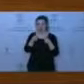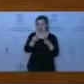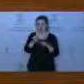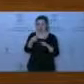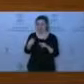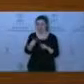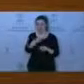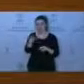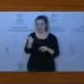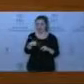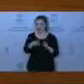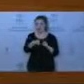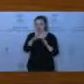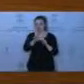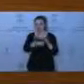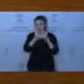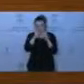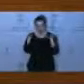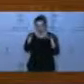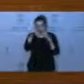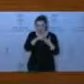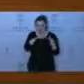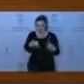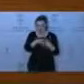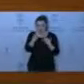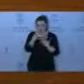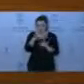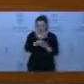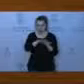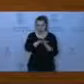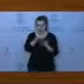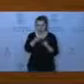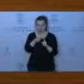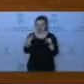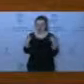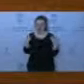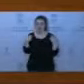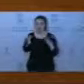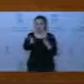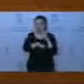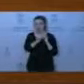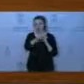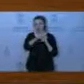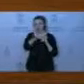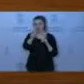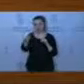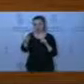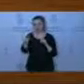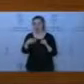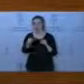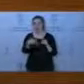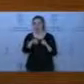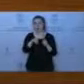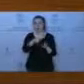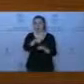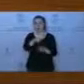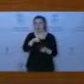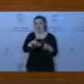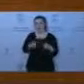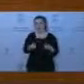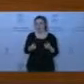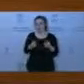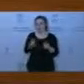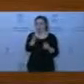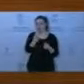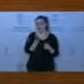en su programa anual del 2016, en el que se hace referencia a la fiscalización del programa 0111C, amortización y gastos financieros de la deuda del